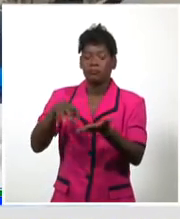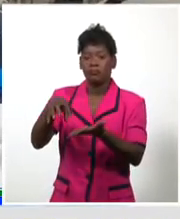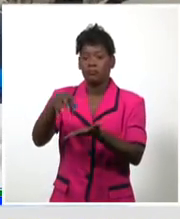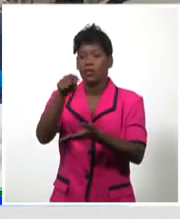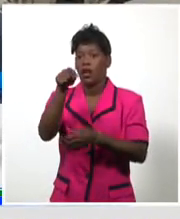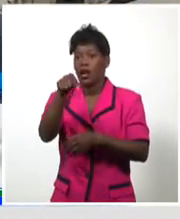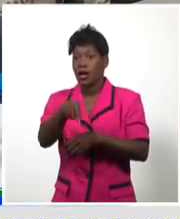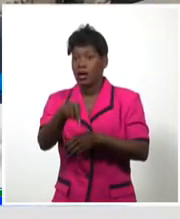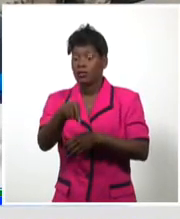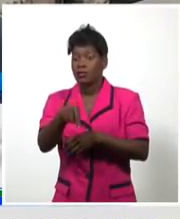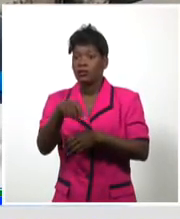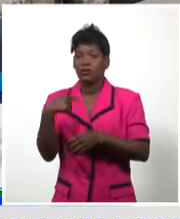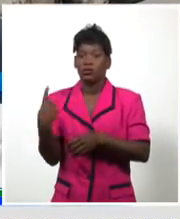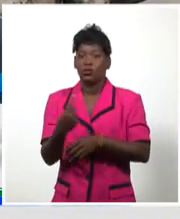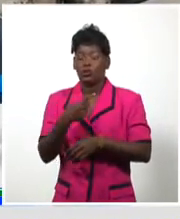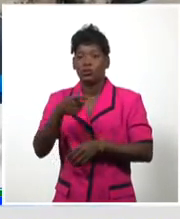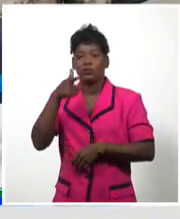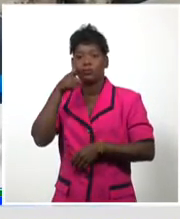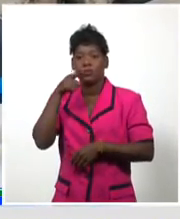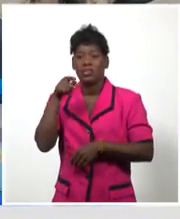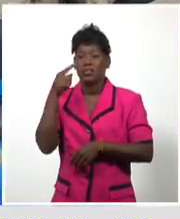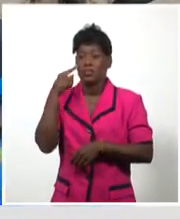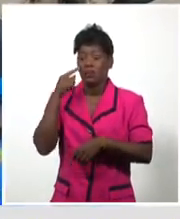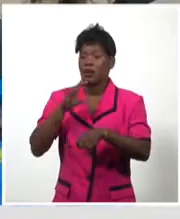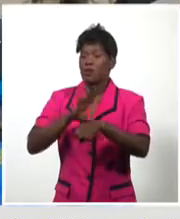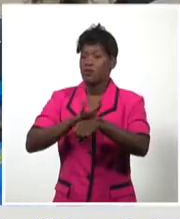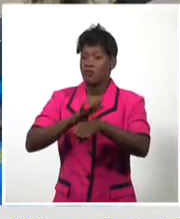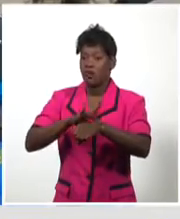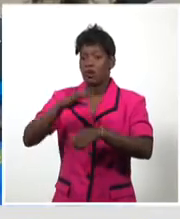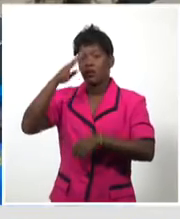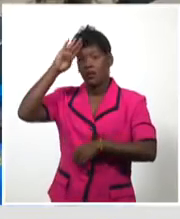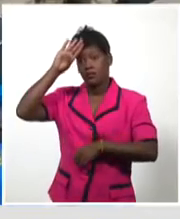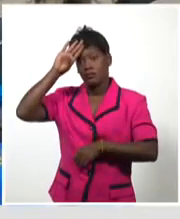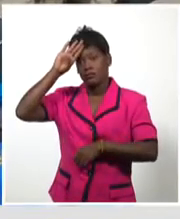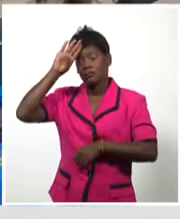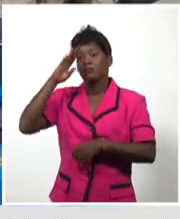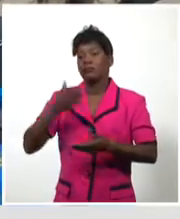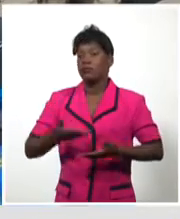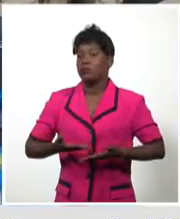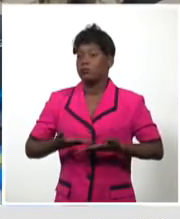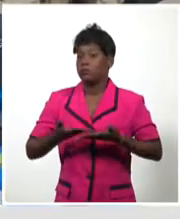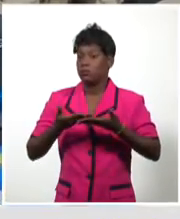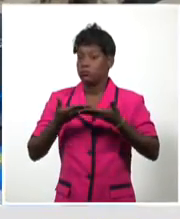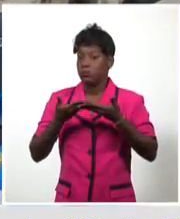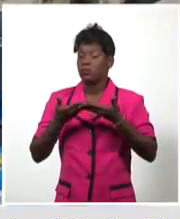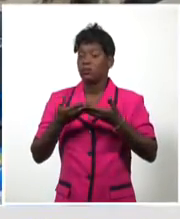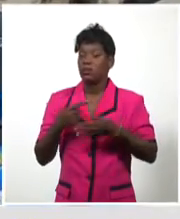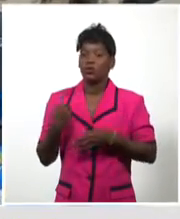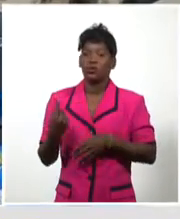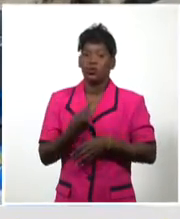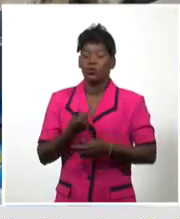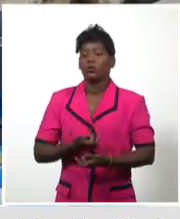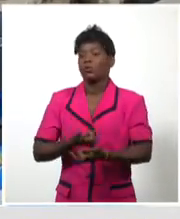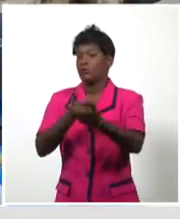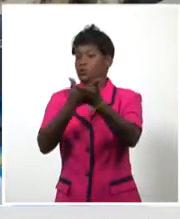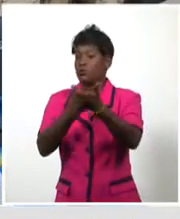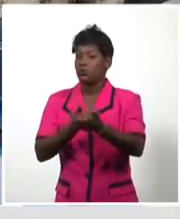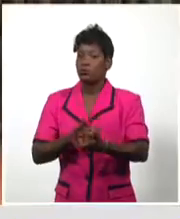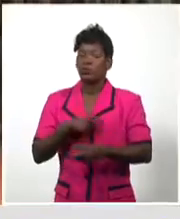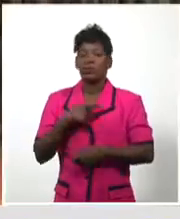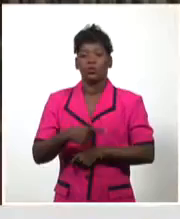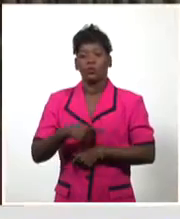tenido movimiento de casos febriles, alto índice de infectación y estamos realizando todas las acciones de